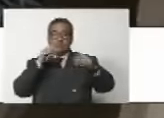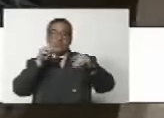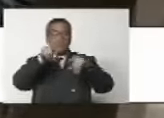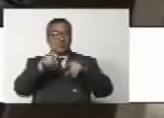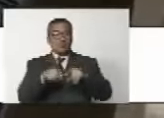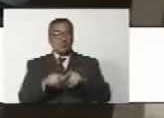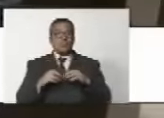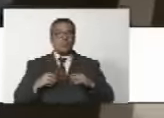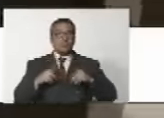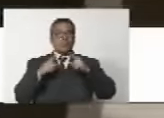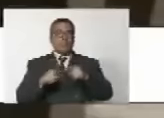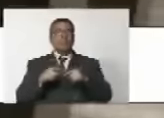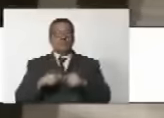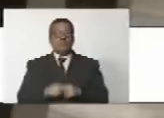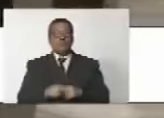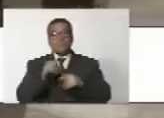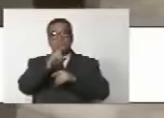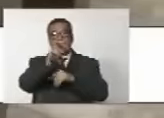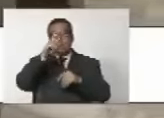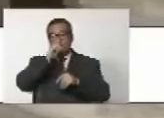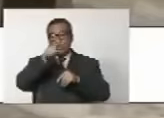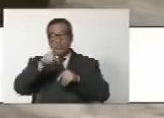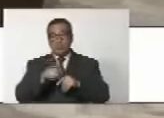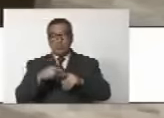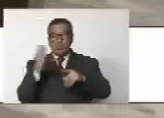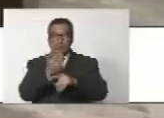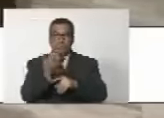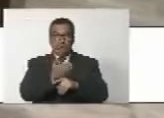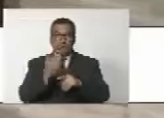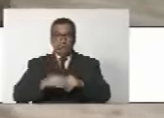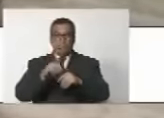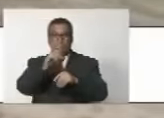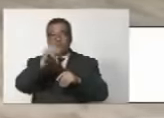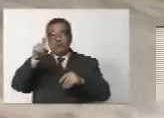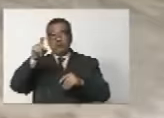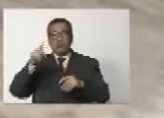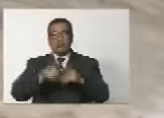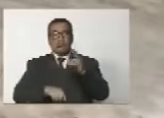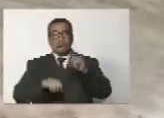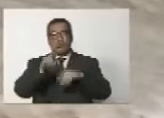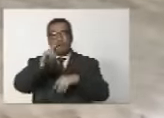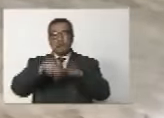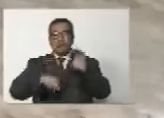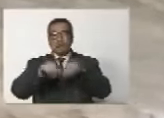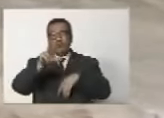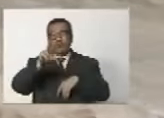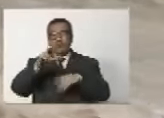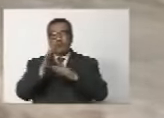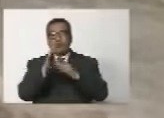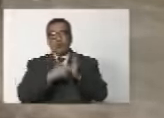en ocasión de conmemorarse los 22 años del golpe fascista del 11 y 12 de abril de 2002.